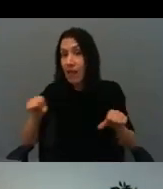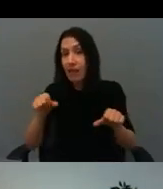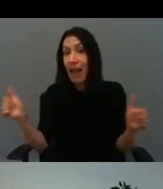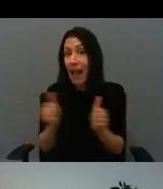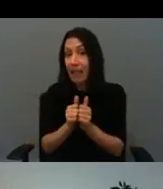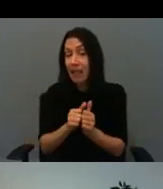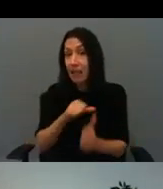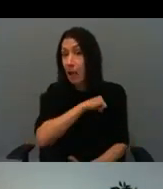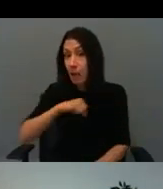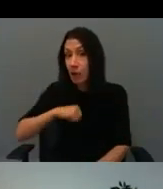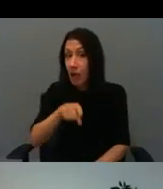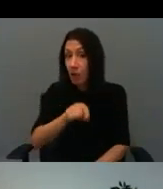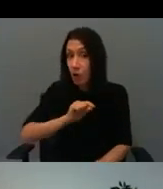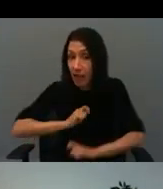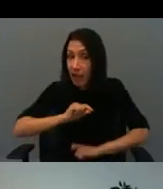sentir bien?